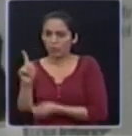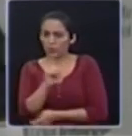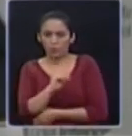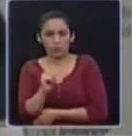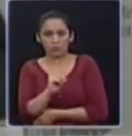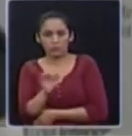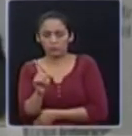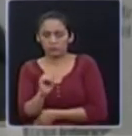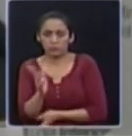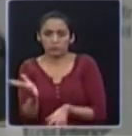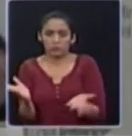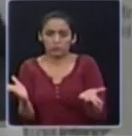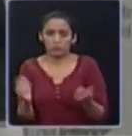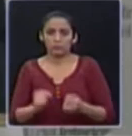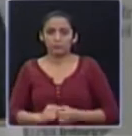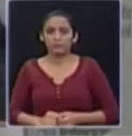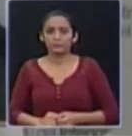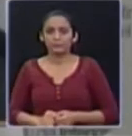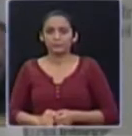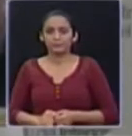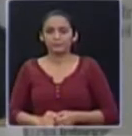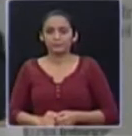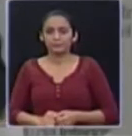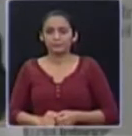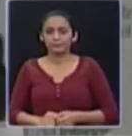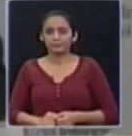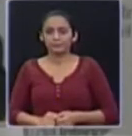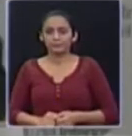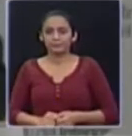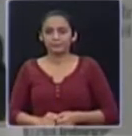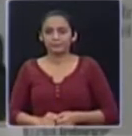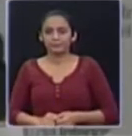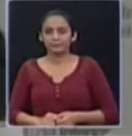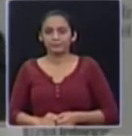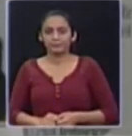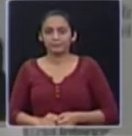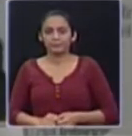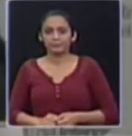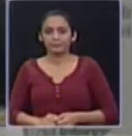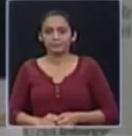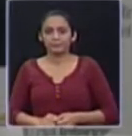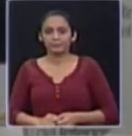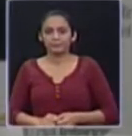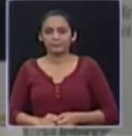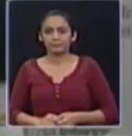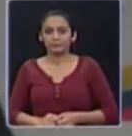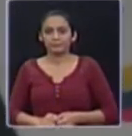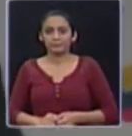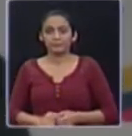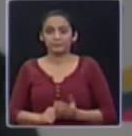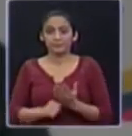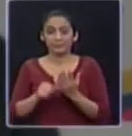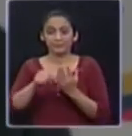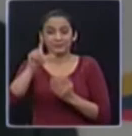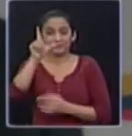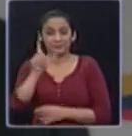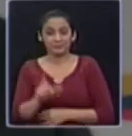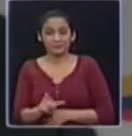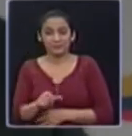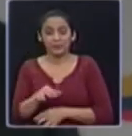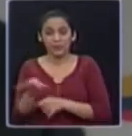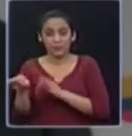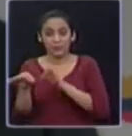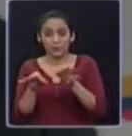derechos humanos o vulnerar sus garantías o su calidad de ciudadana extranjera intentando visitar el Ecuador. El ministro Fuentes añadió que se procedió